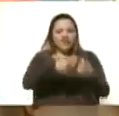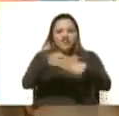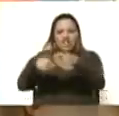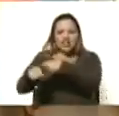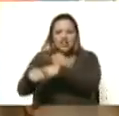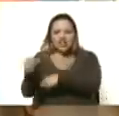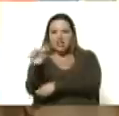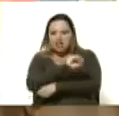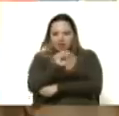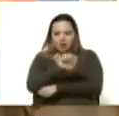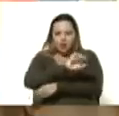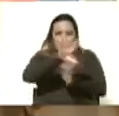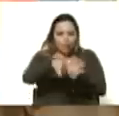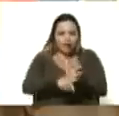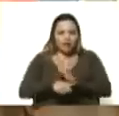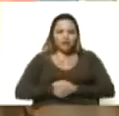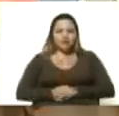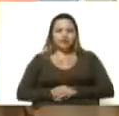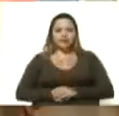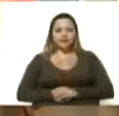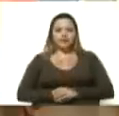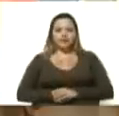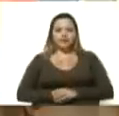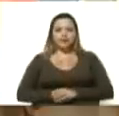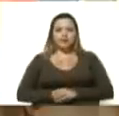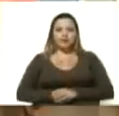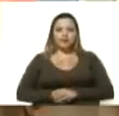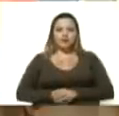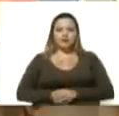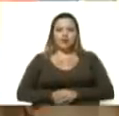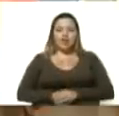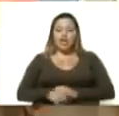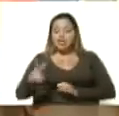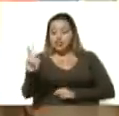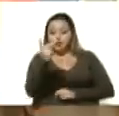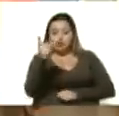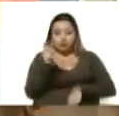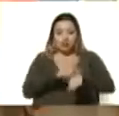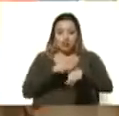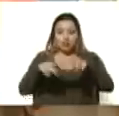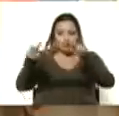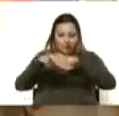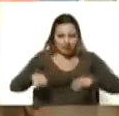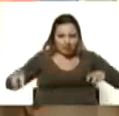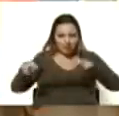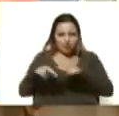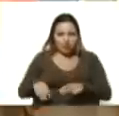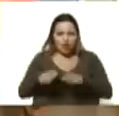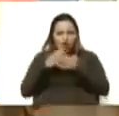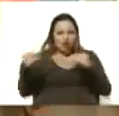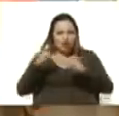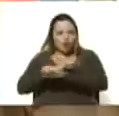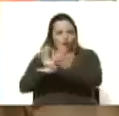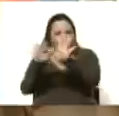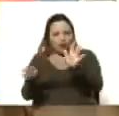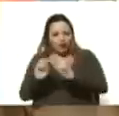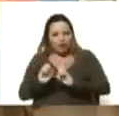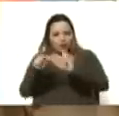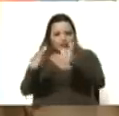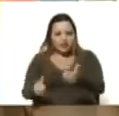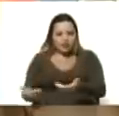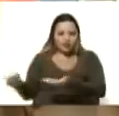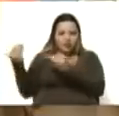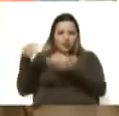vehículos, etcétera. Obviamente, en esta segunda fase de la investigación, todo se fue aclarando a partir de esto que